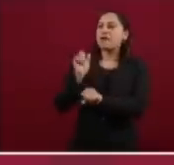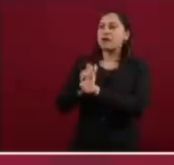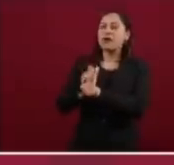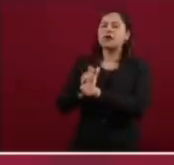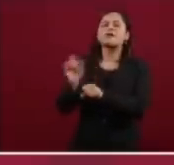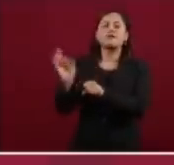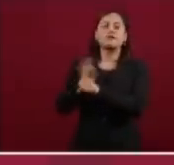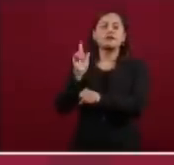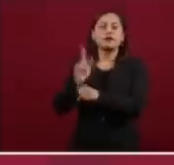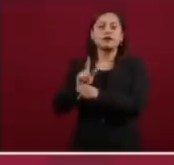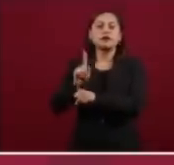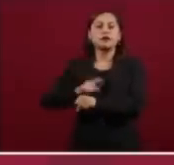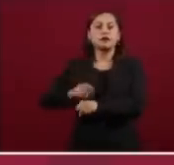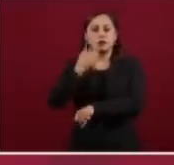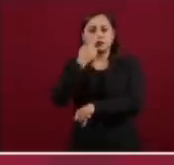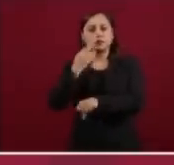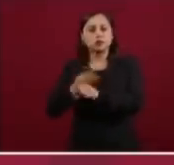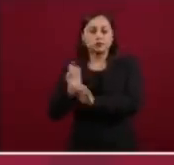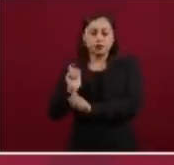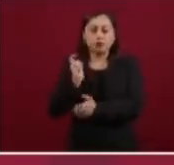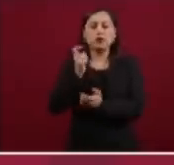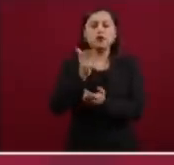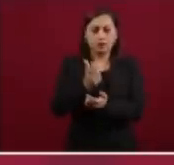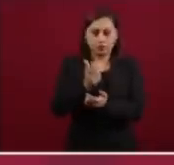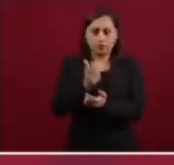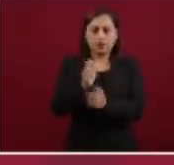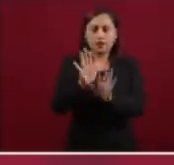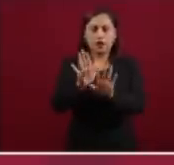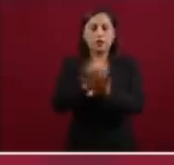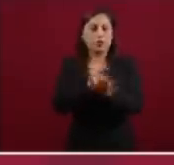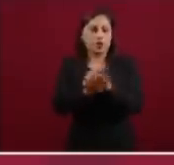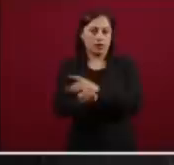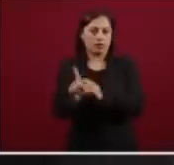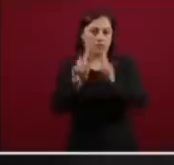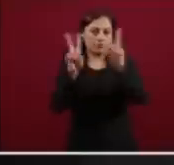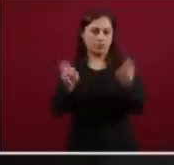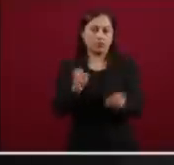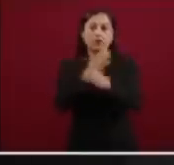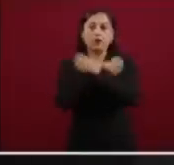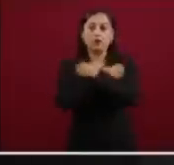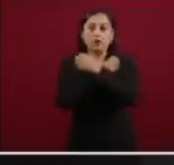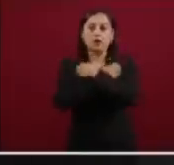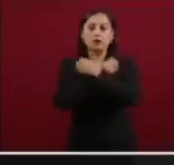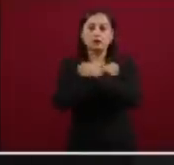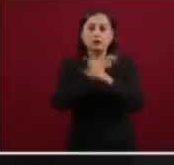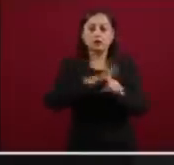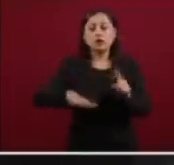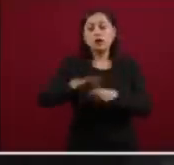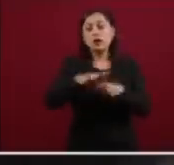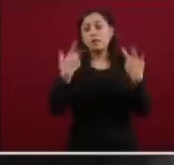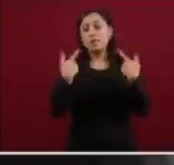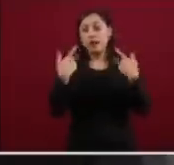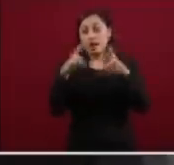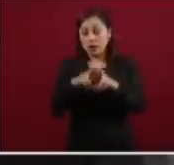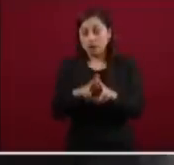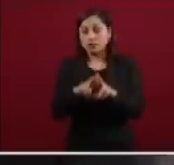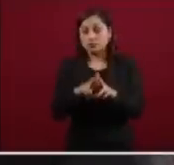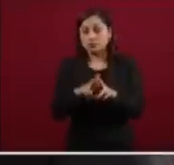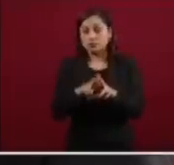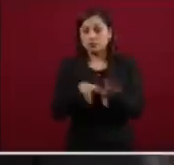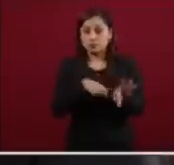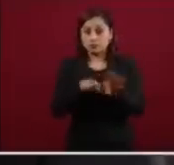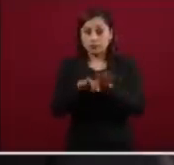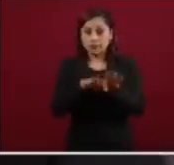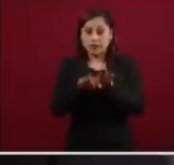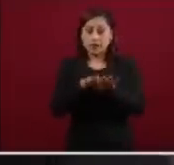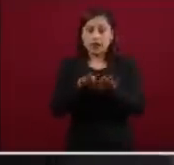se les pague a los maestros igual como se les paga a los maestros federales que se les paga a